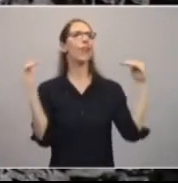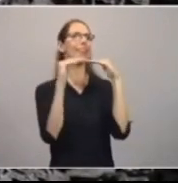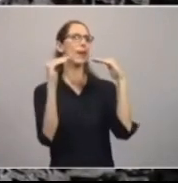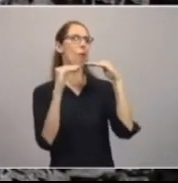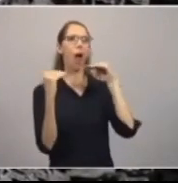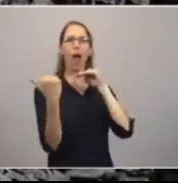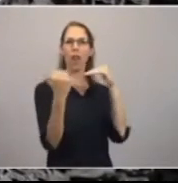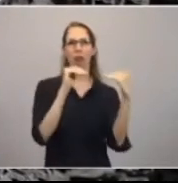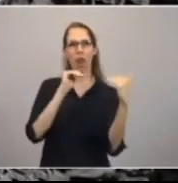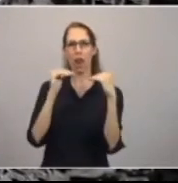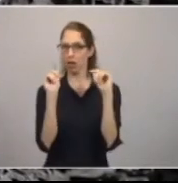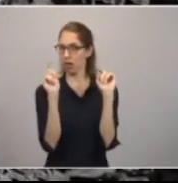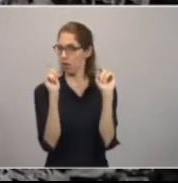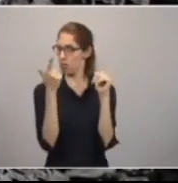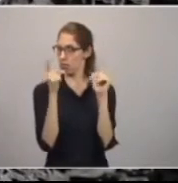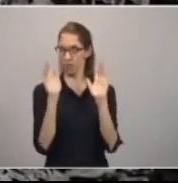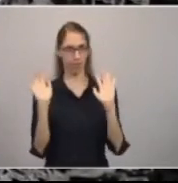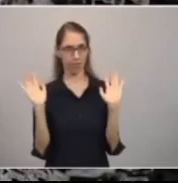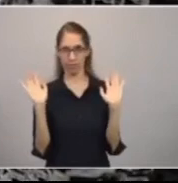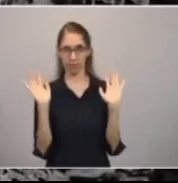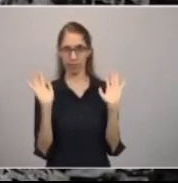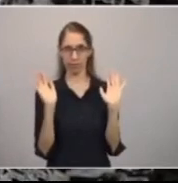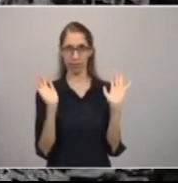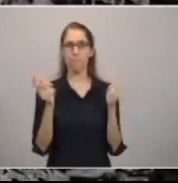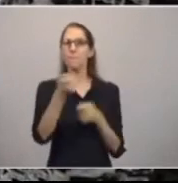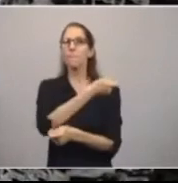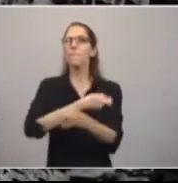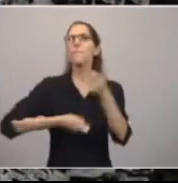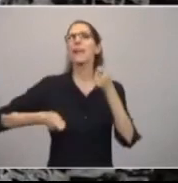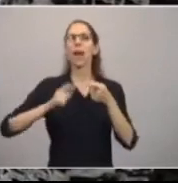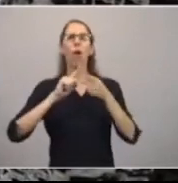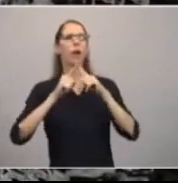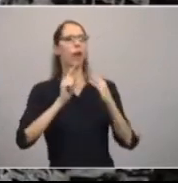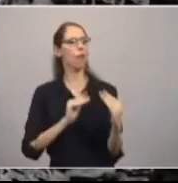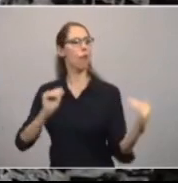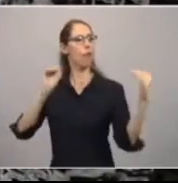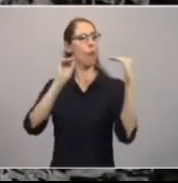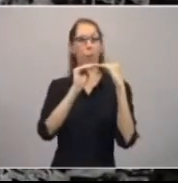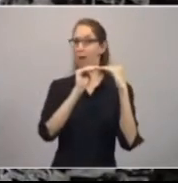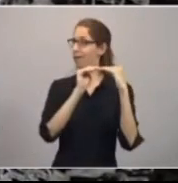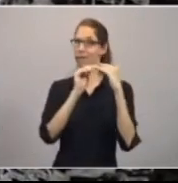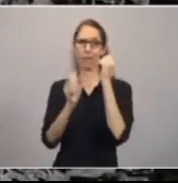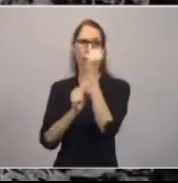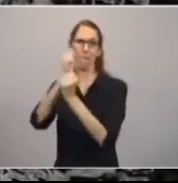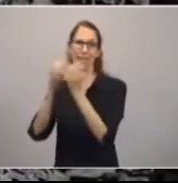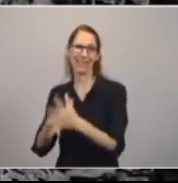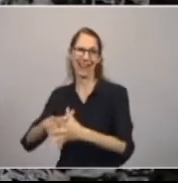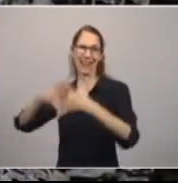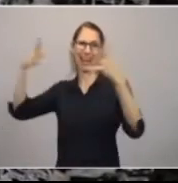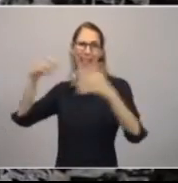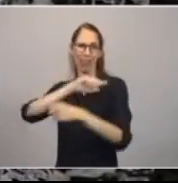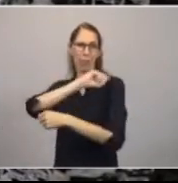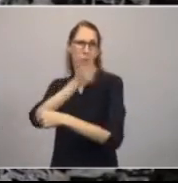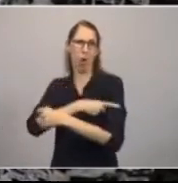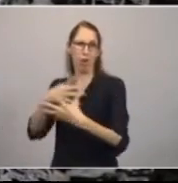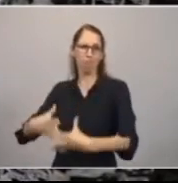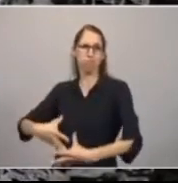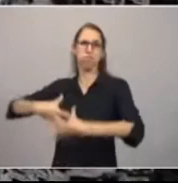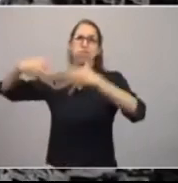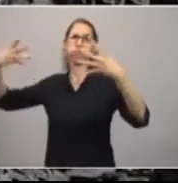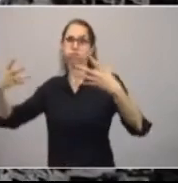una relación de mercado no es una relación de igualdad. Sobre todo donde hay monopolio, donde hay